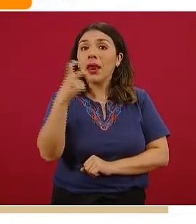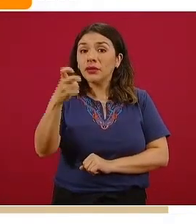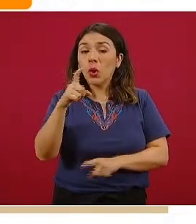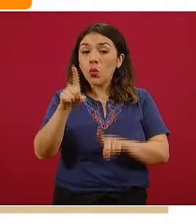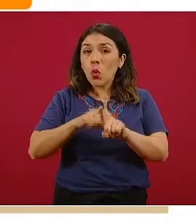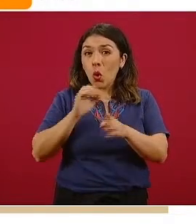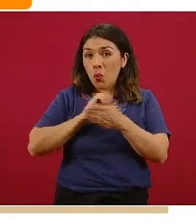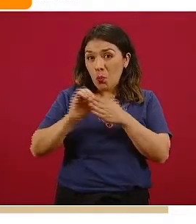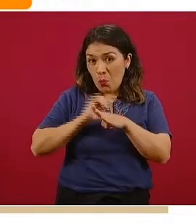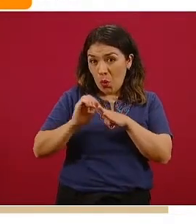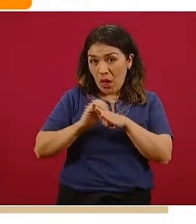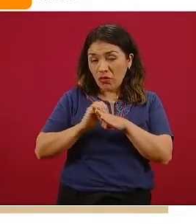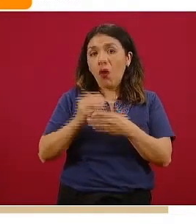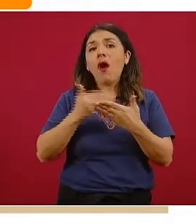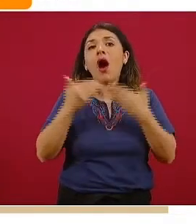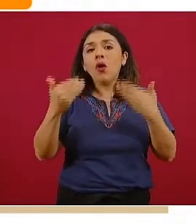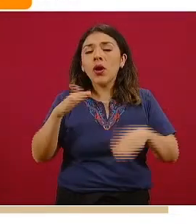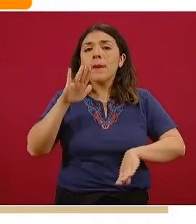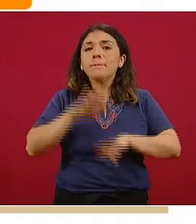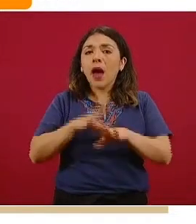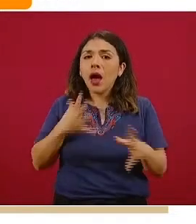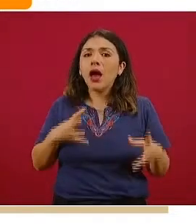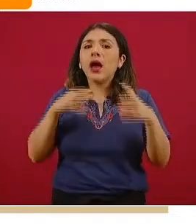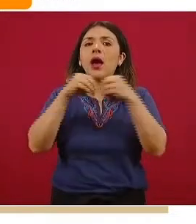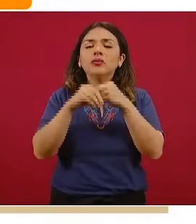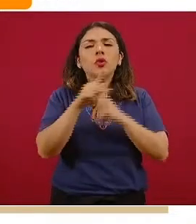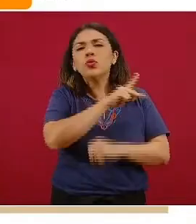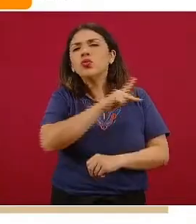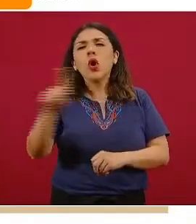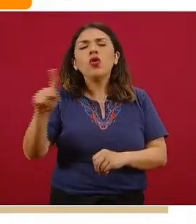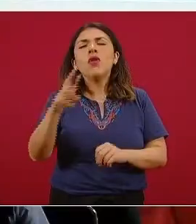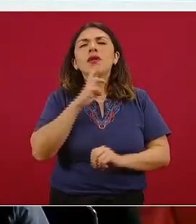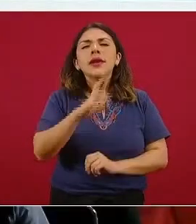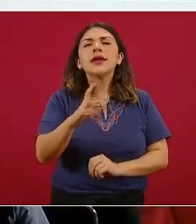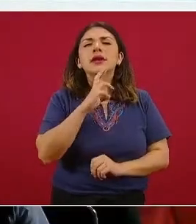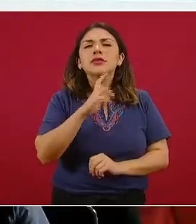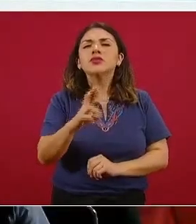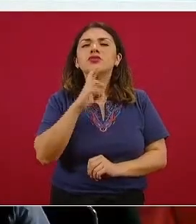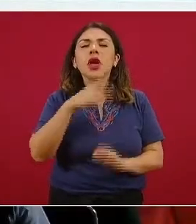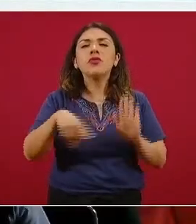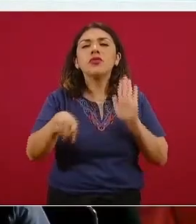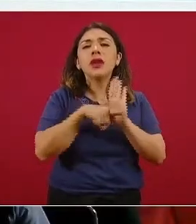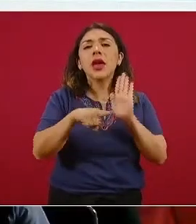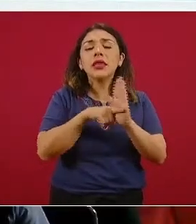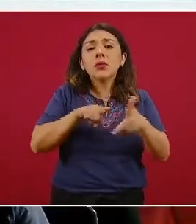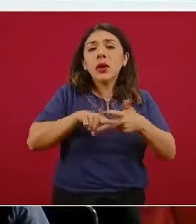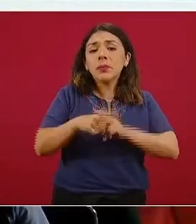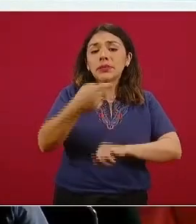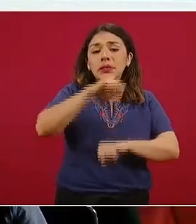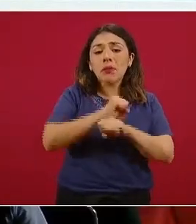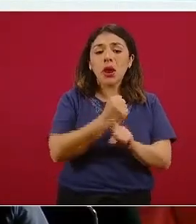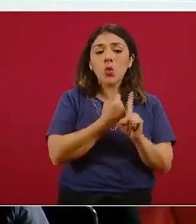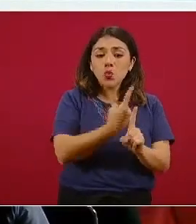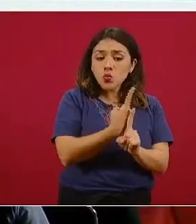de color morado, le sumamos todos aquellos resultados negativos que se dieron desde la semana 1